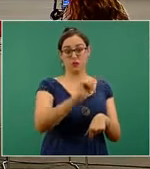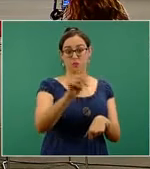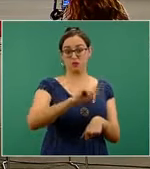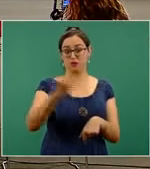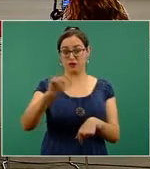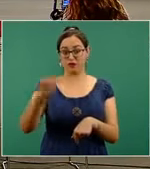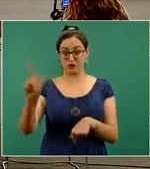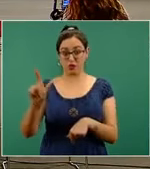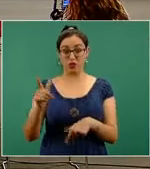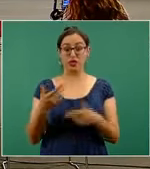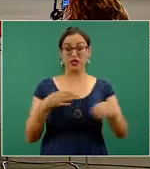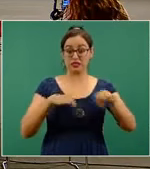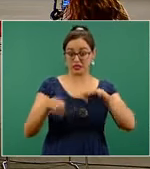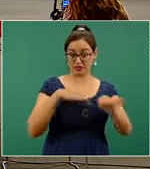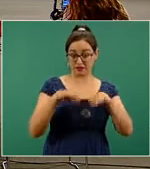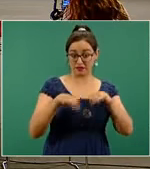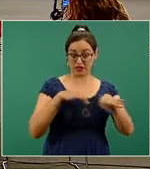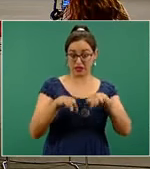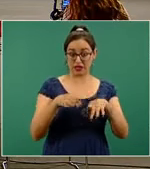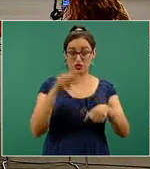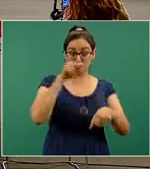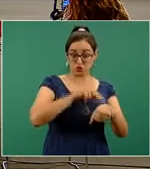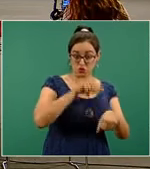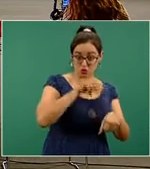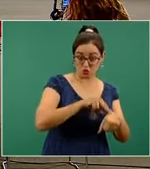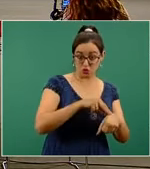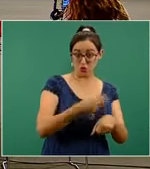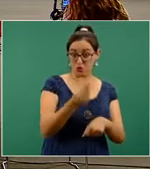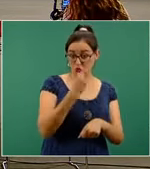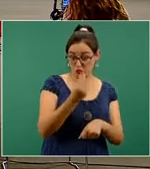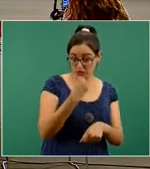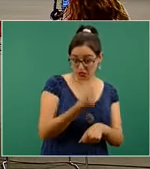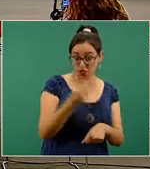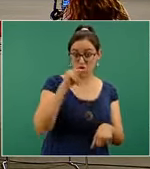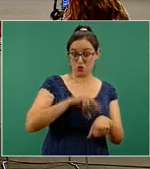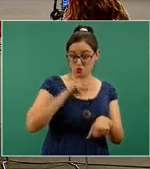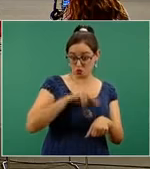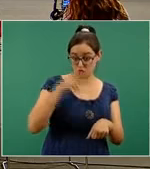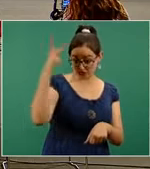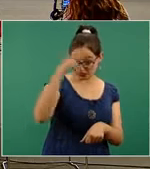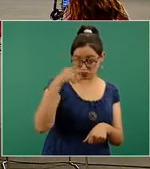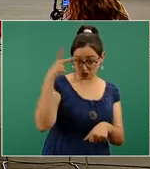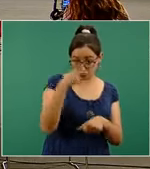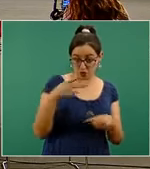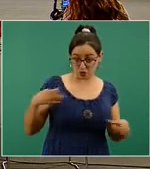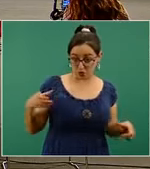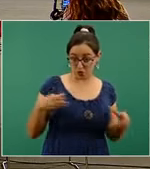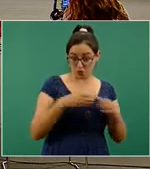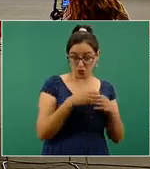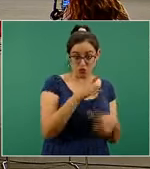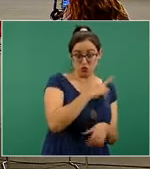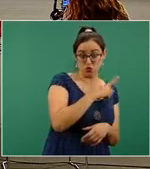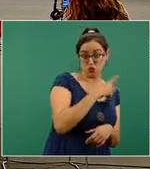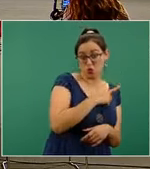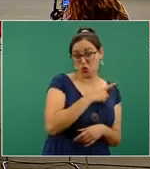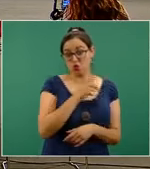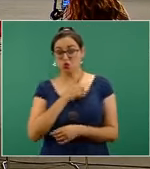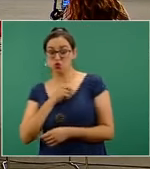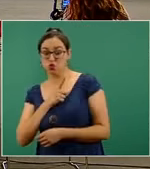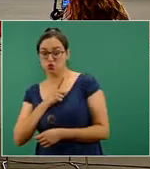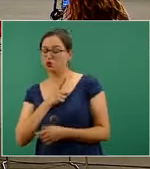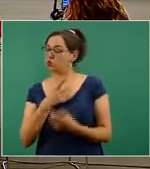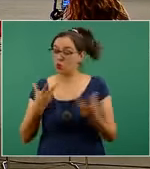trabajar pues solo los doctores, o solo los nutriólogos, o solo los psicólogos. Tienen que trabajar en equipo, romper silos y